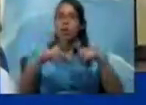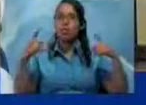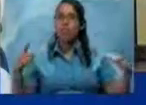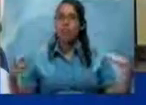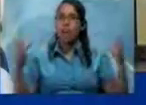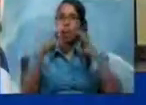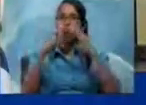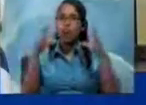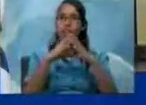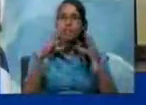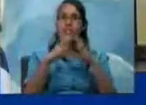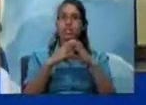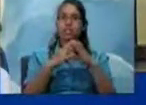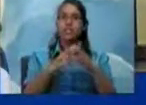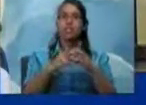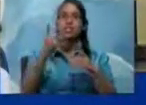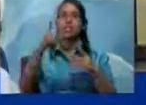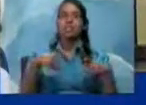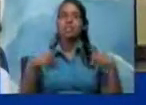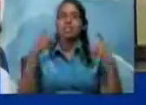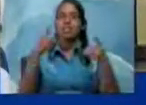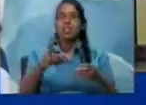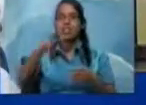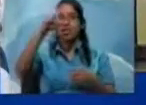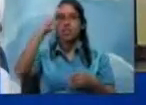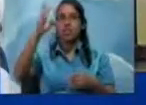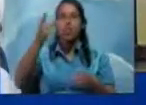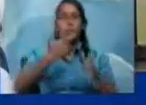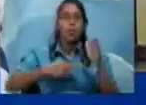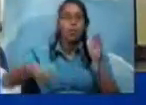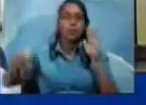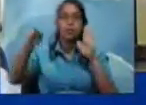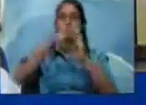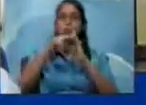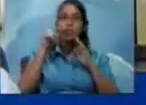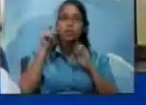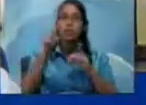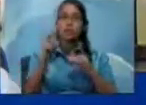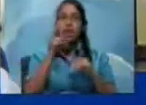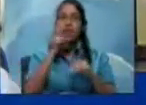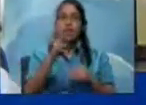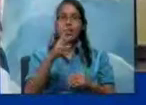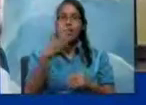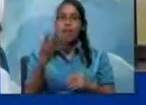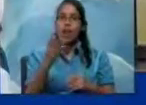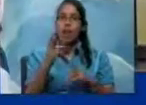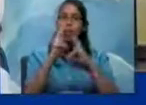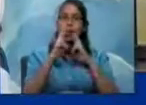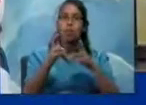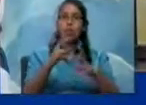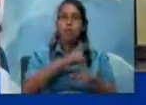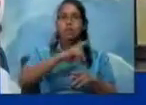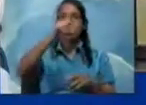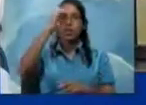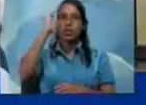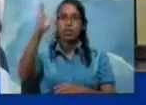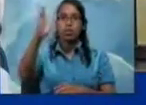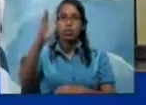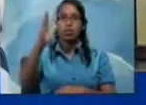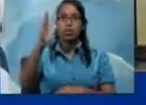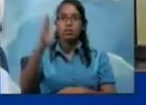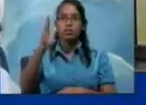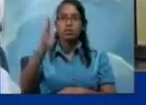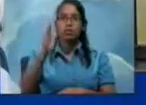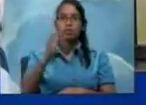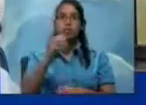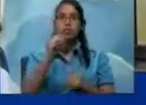congregación ded sea Dios completamente y usted verá la respuesta del señor Qué